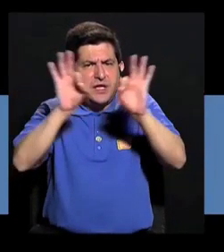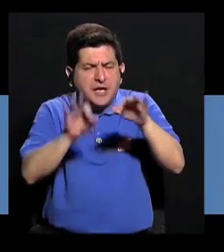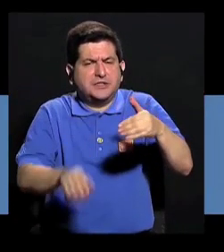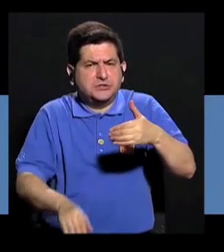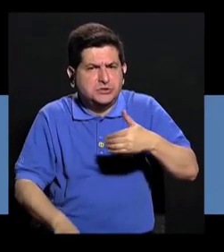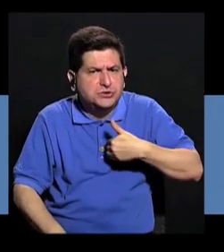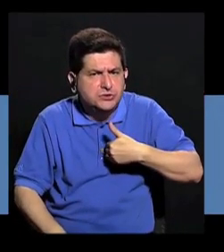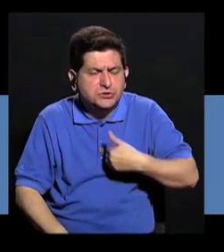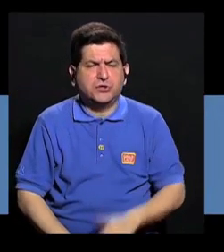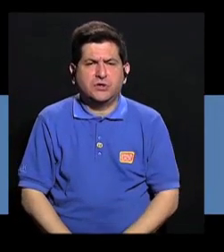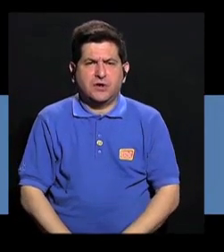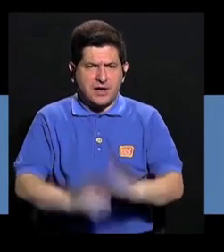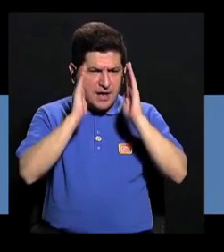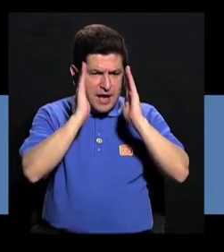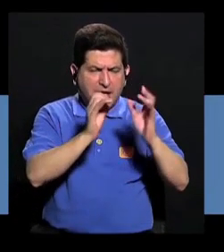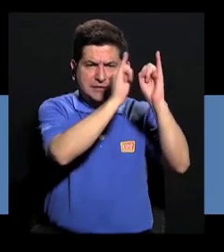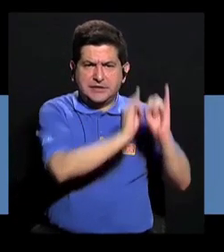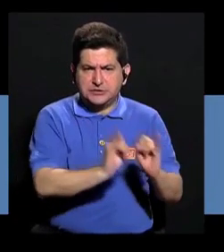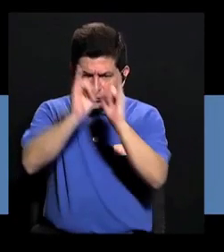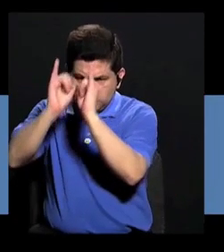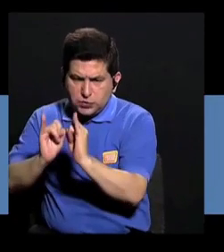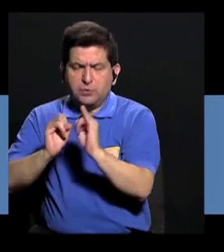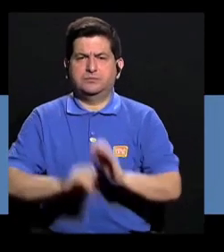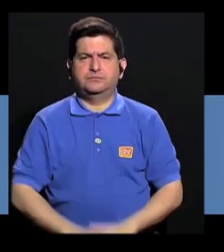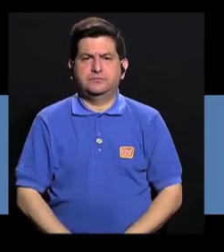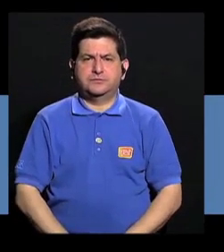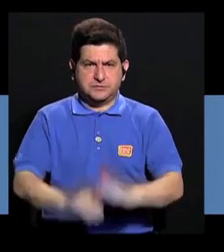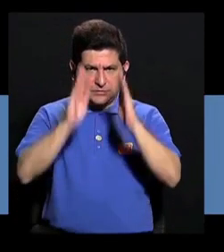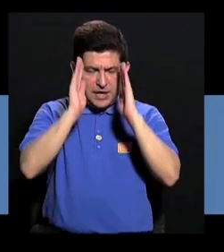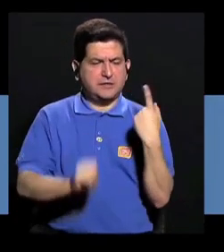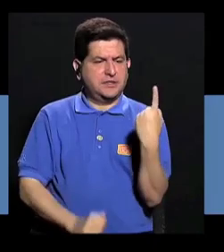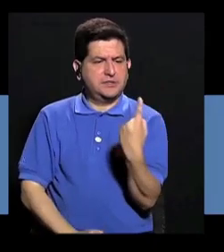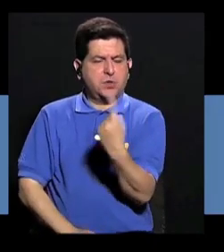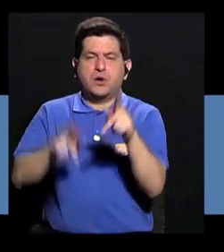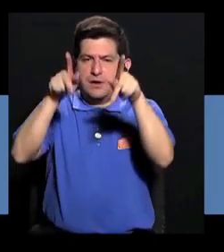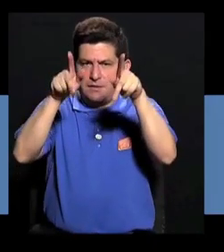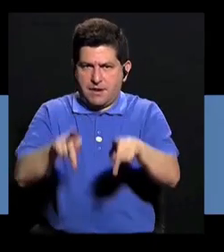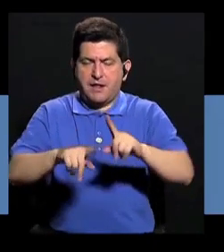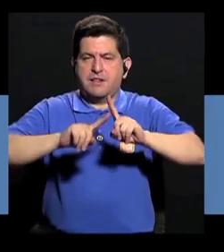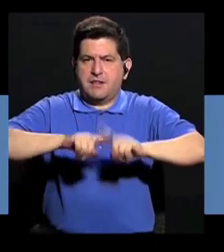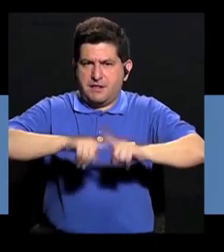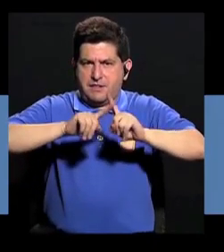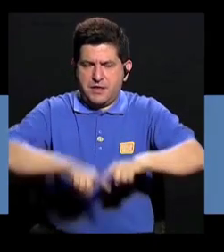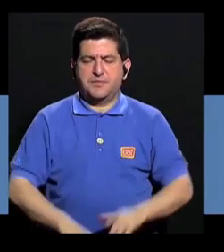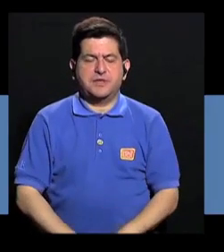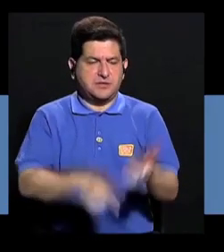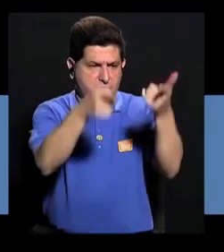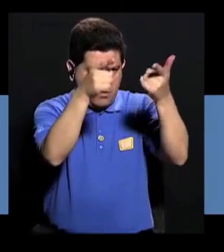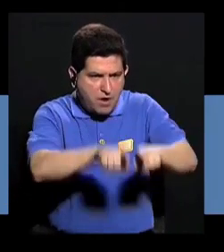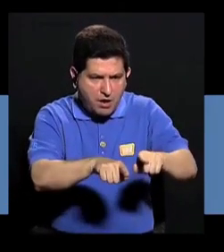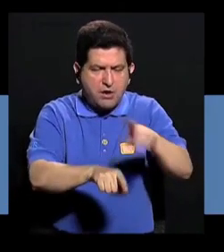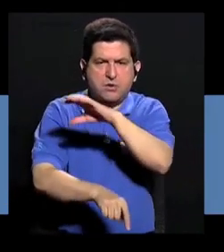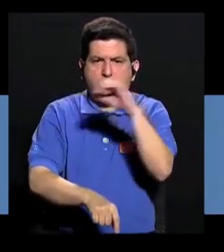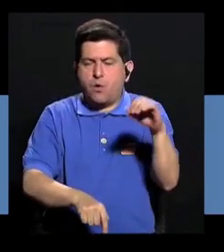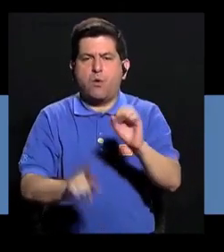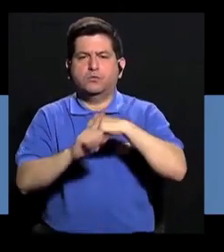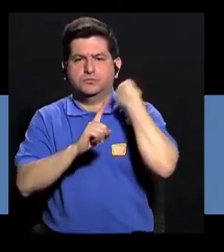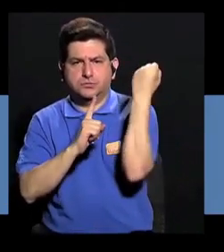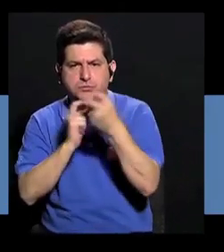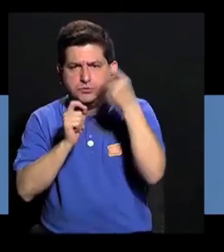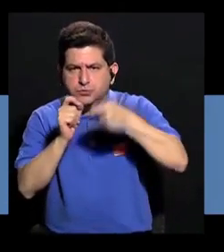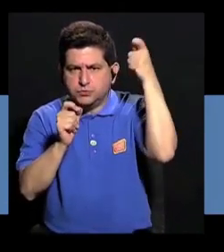importantes que tenemos es la atención individualizada. La atención a cada persona dependiendo del caso o